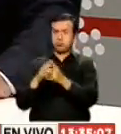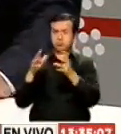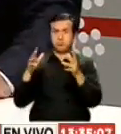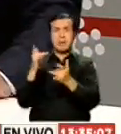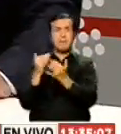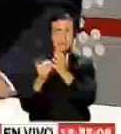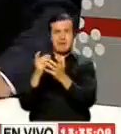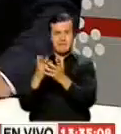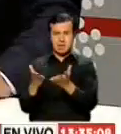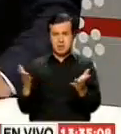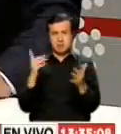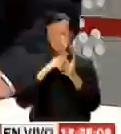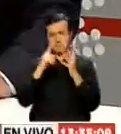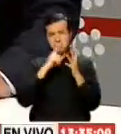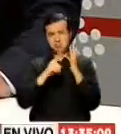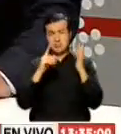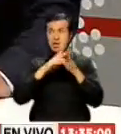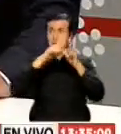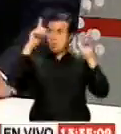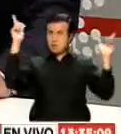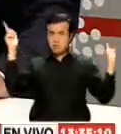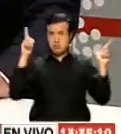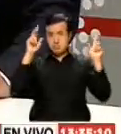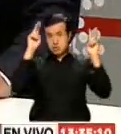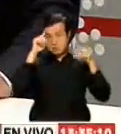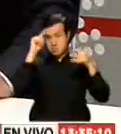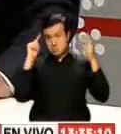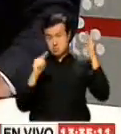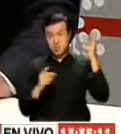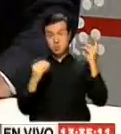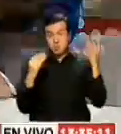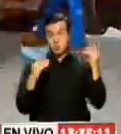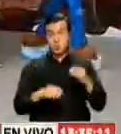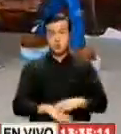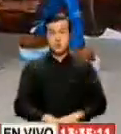Marzo. Los hay de todo tipo, tamaño, temática y precio.